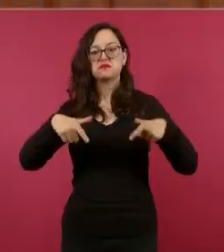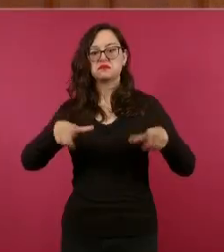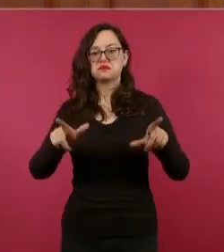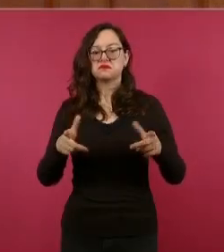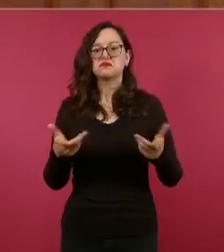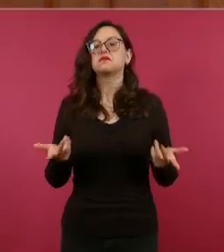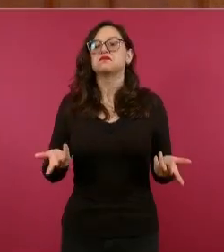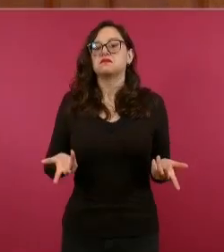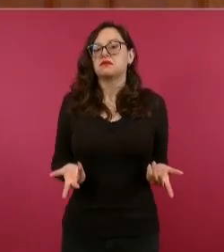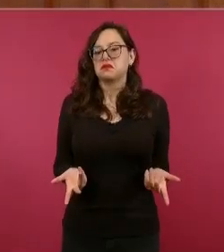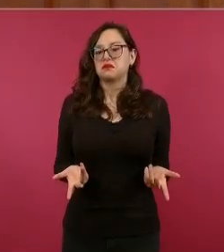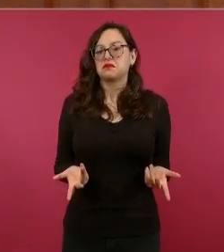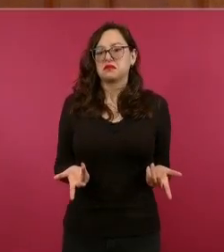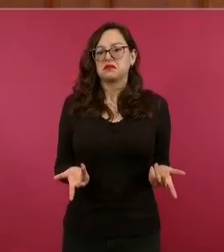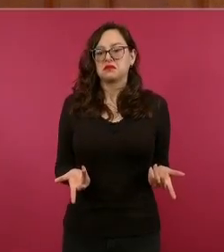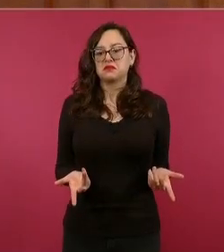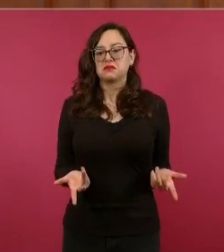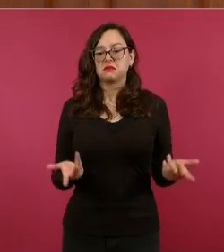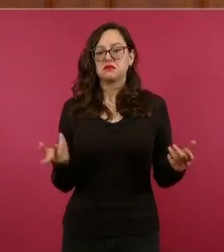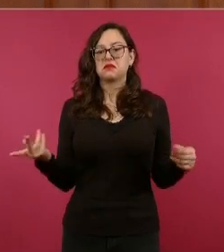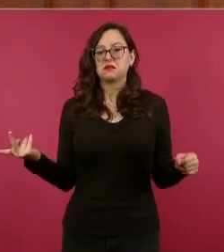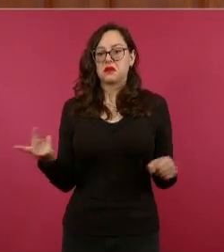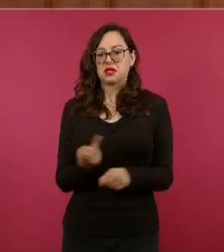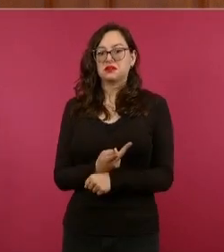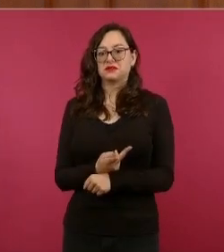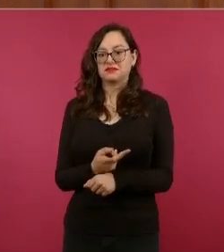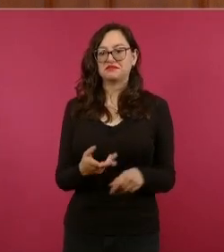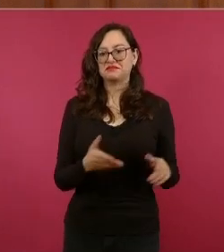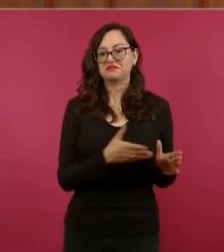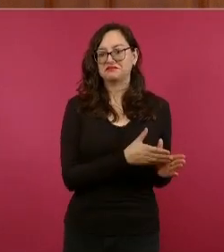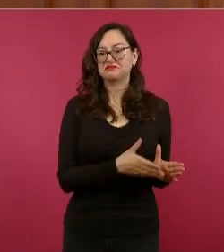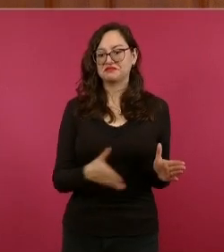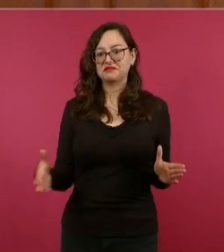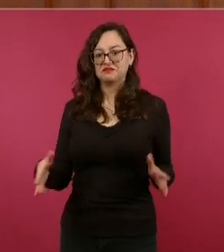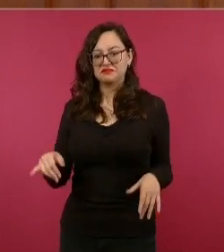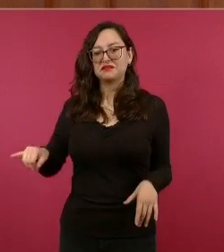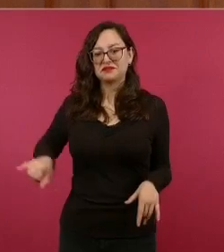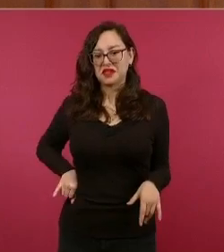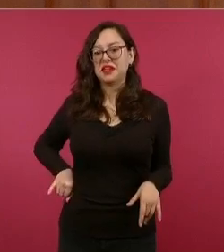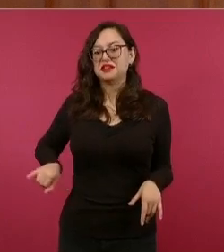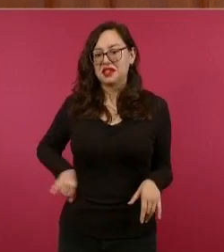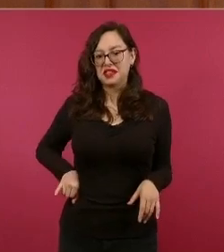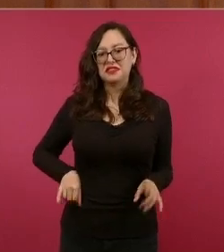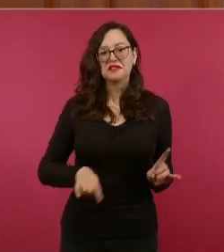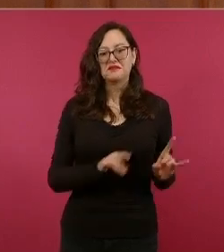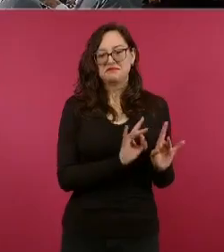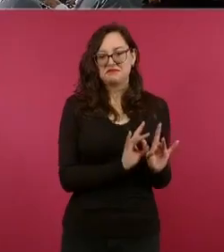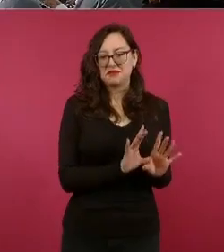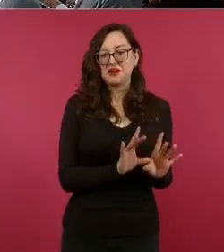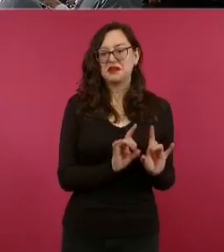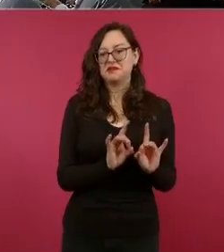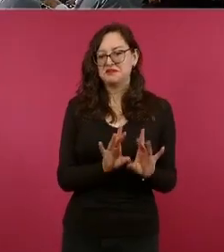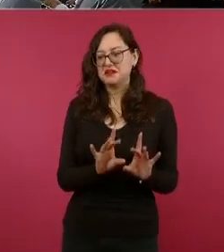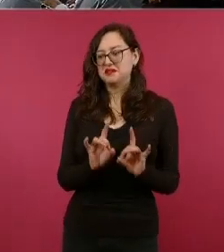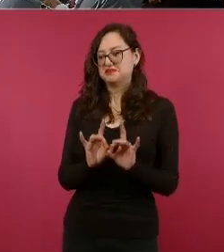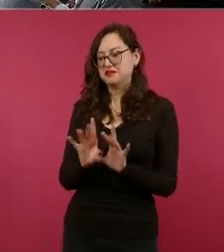porque pues han habido cosas interesantes, no nos hemos aburrido.